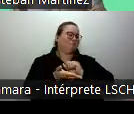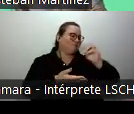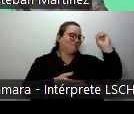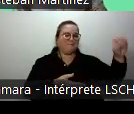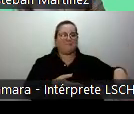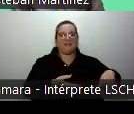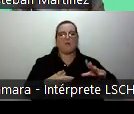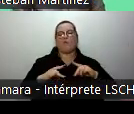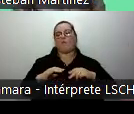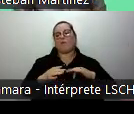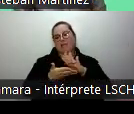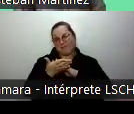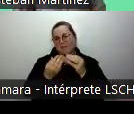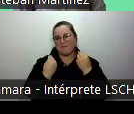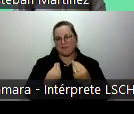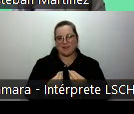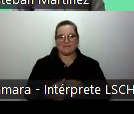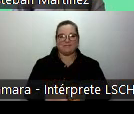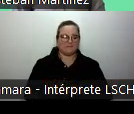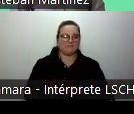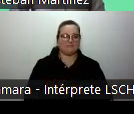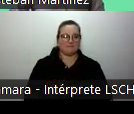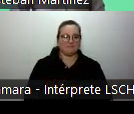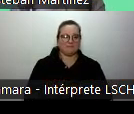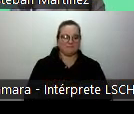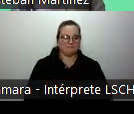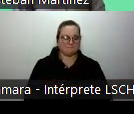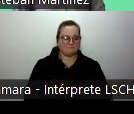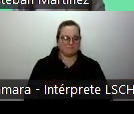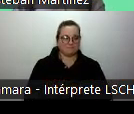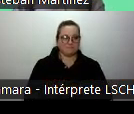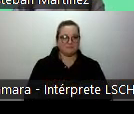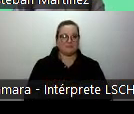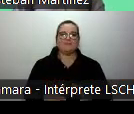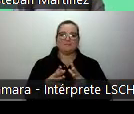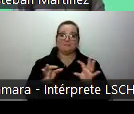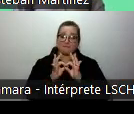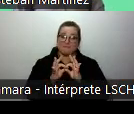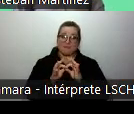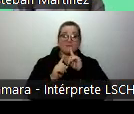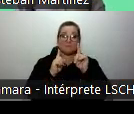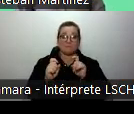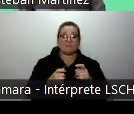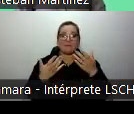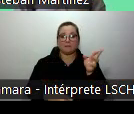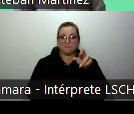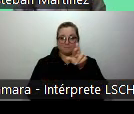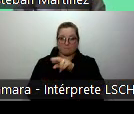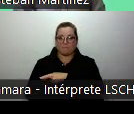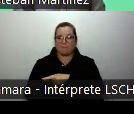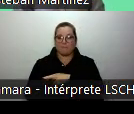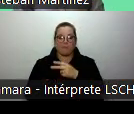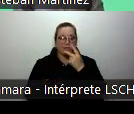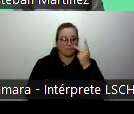buen ejemplo también s Muchas gracias por la pregunta entonces repasando hemos